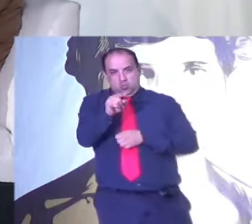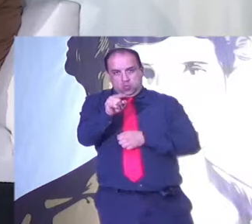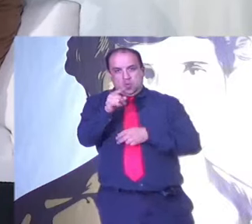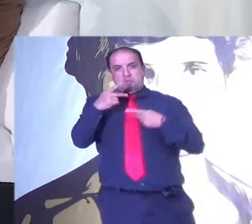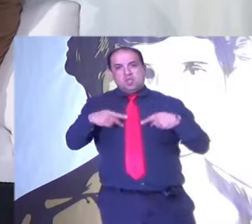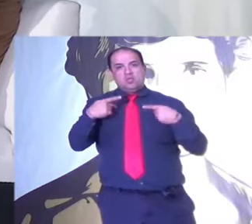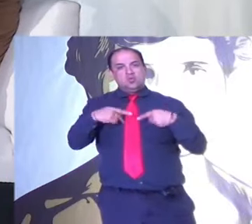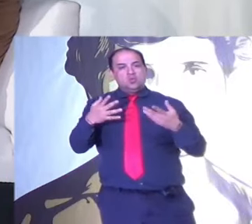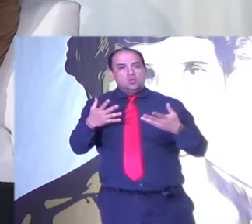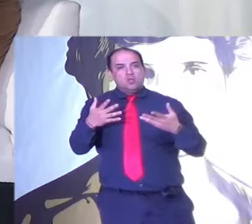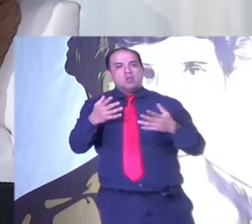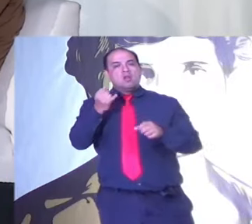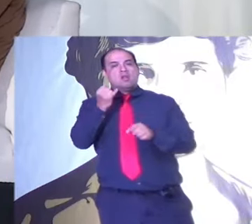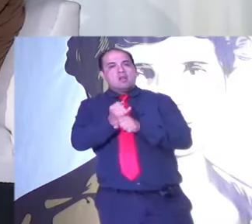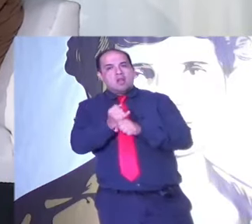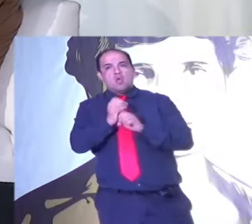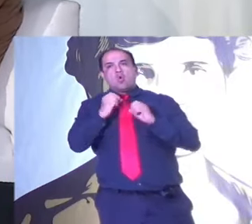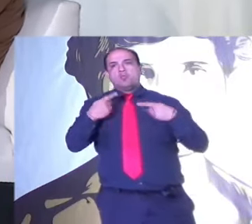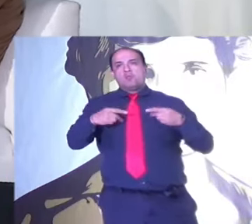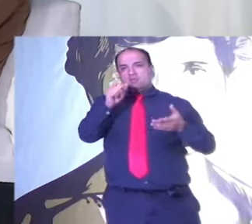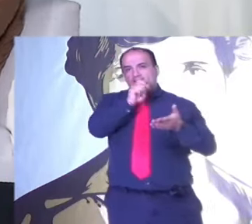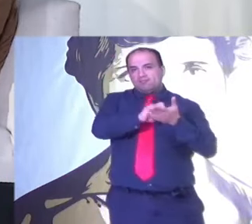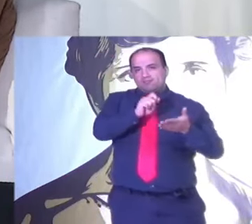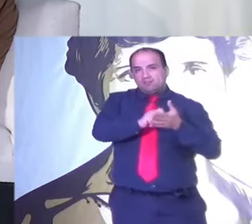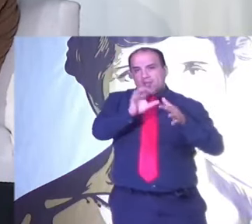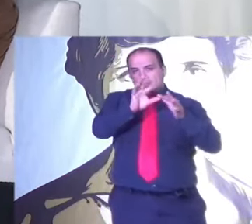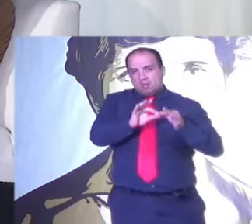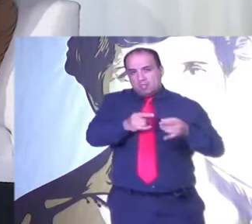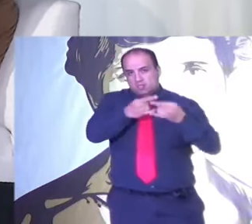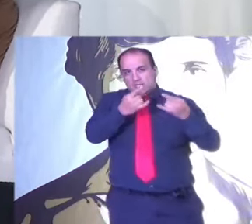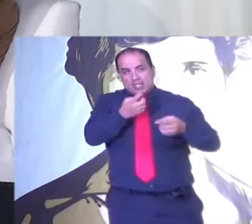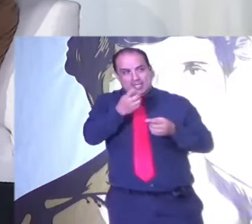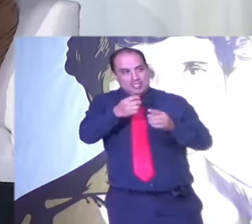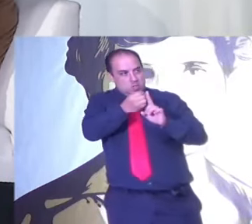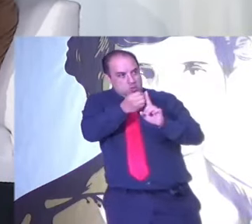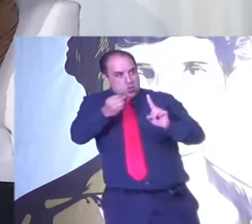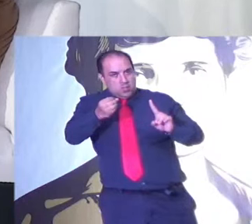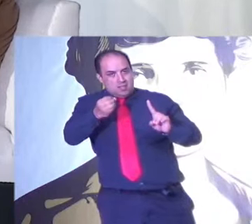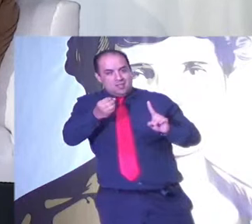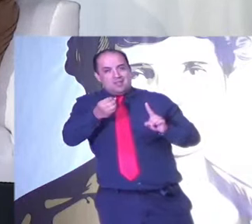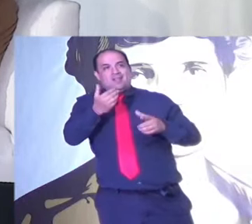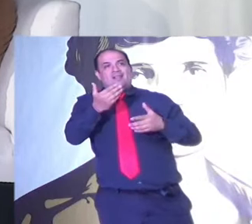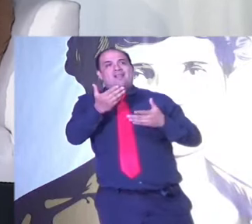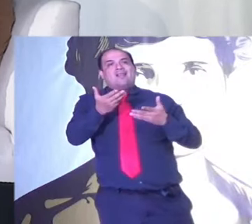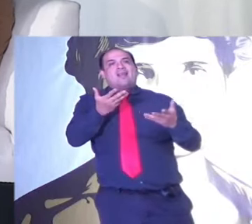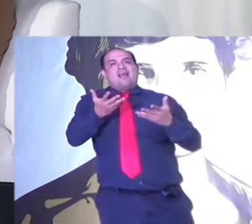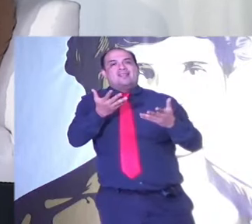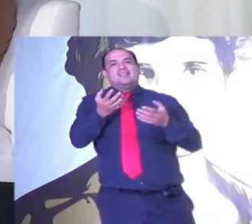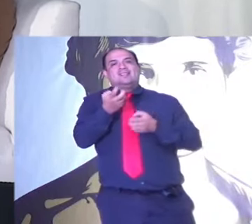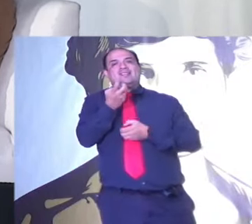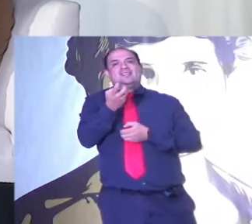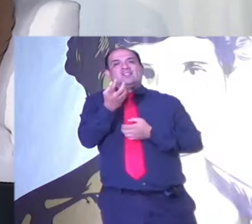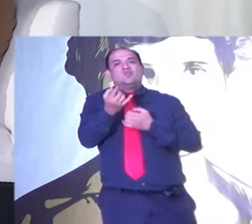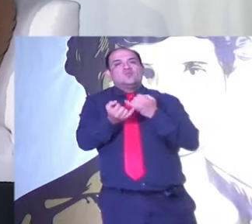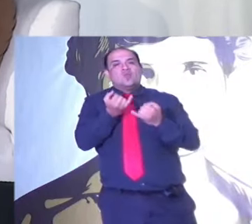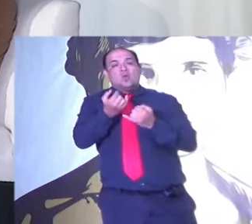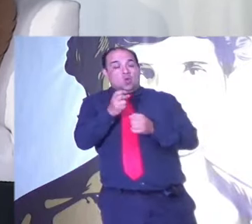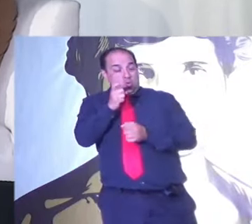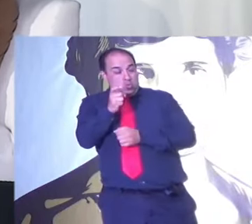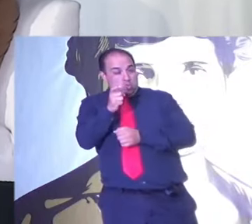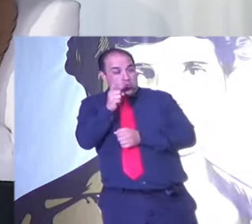como personaje y tú como narrador sobre todo esta arquitectura estás jugando, ¿no? ¿Estabas consciente de que querías hacer